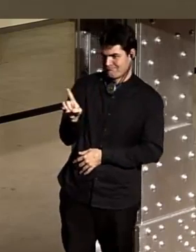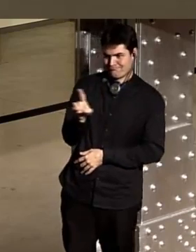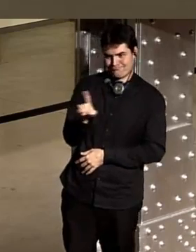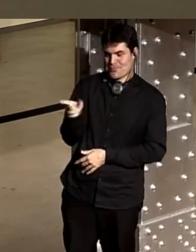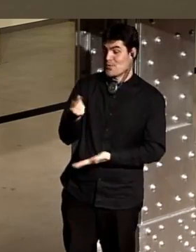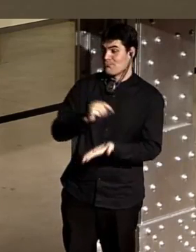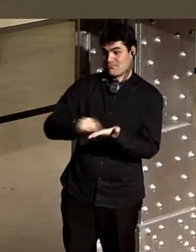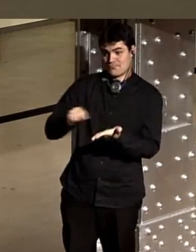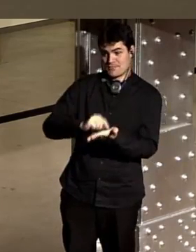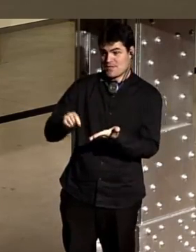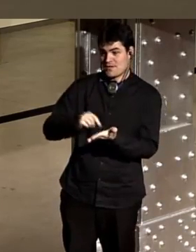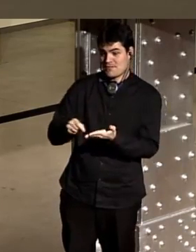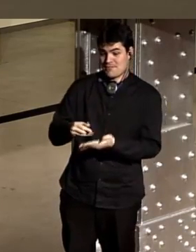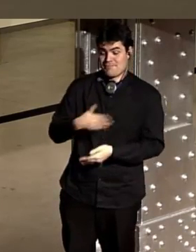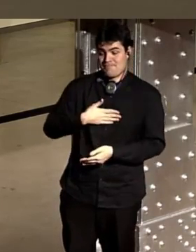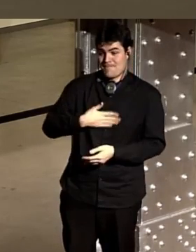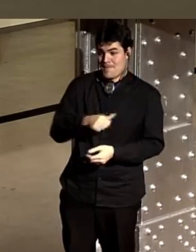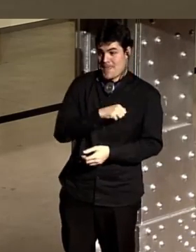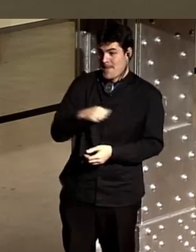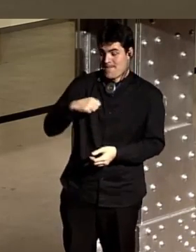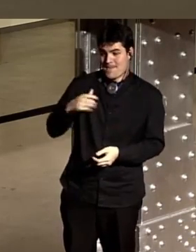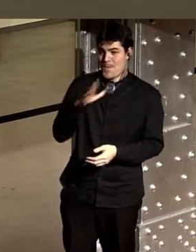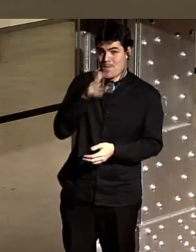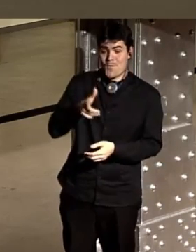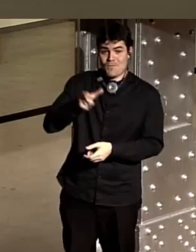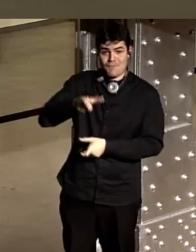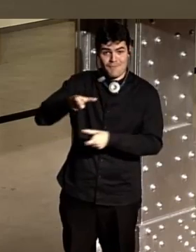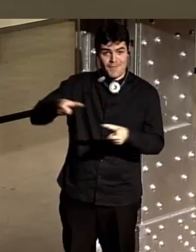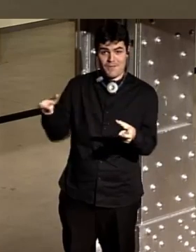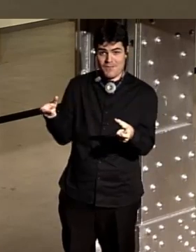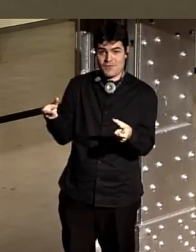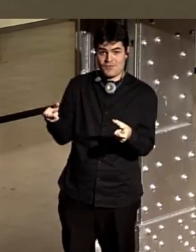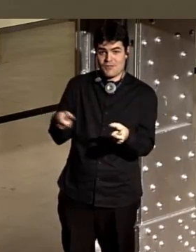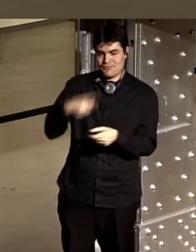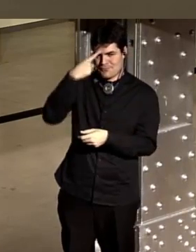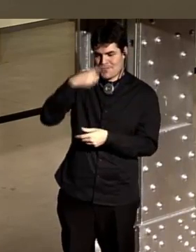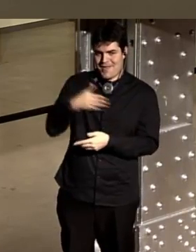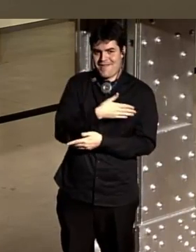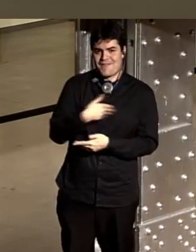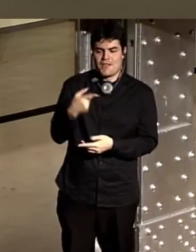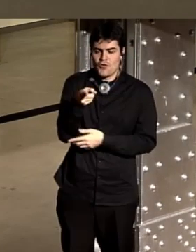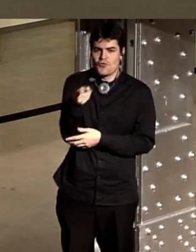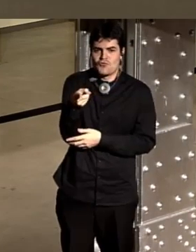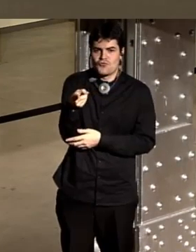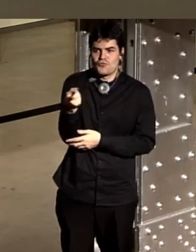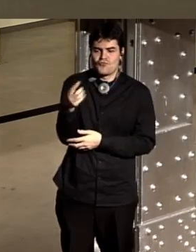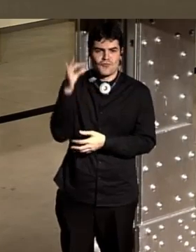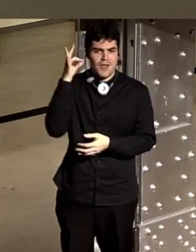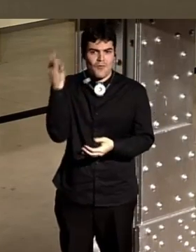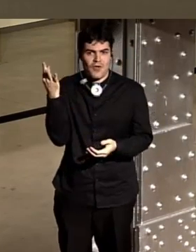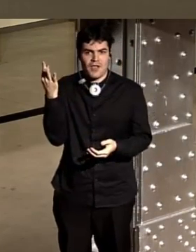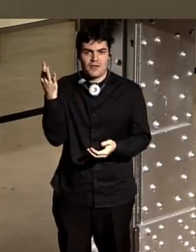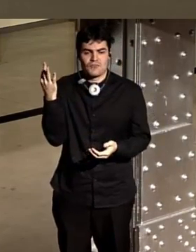que escribir de tu vida personal porque la gente, el público va a querer saber cómo una mujer como ti puede tener una